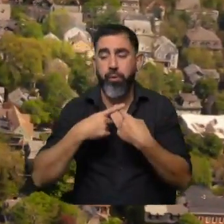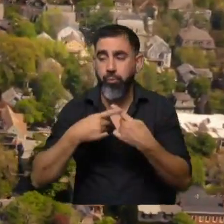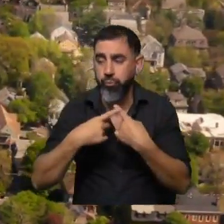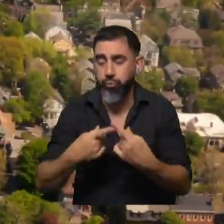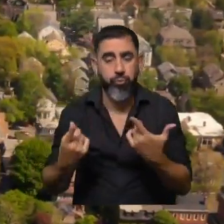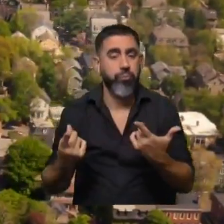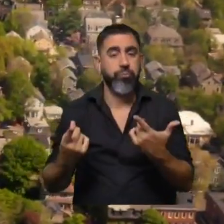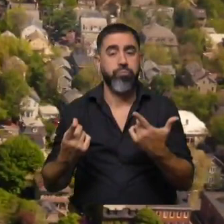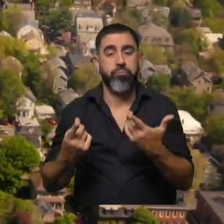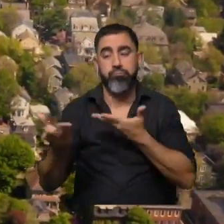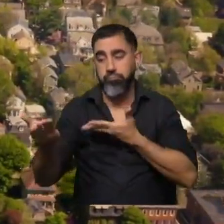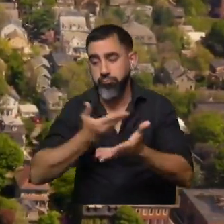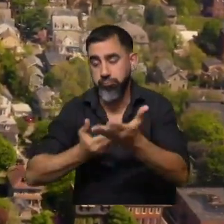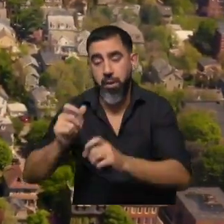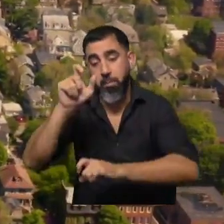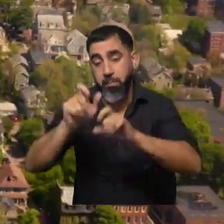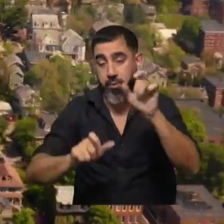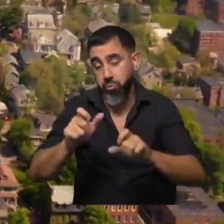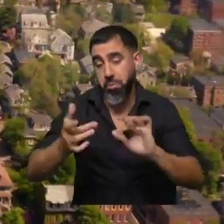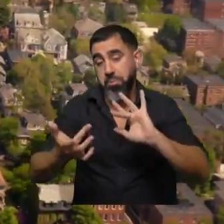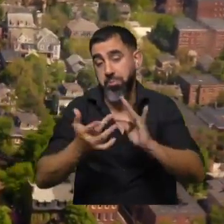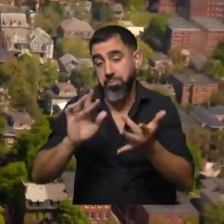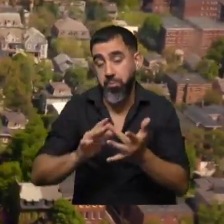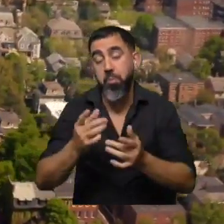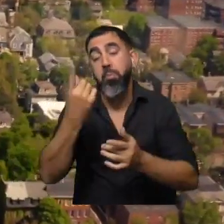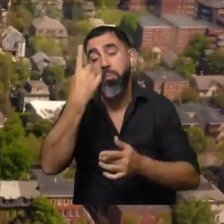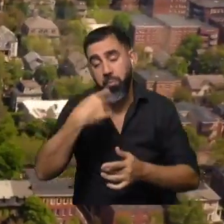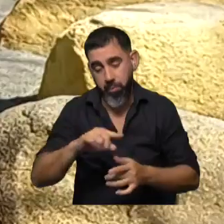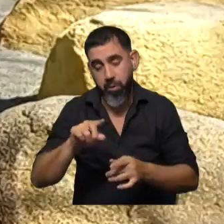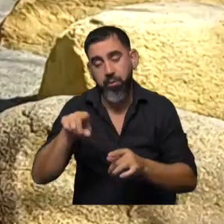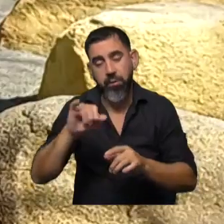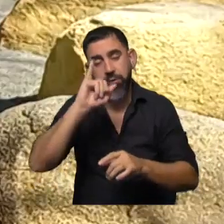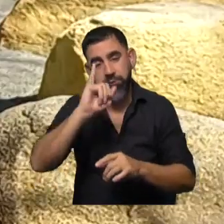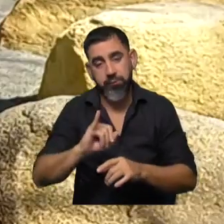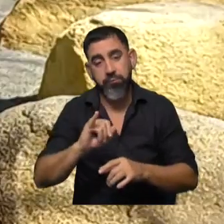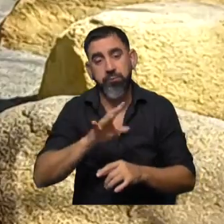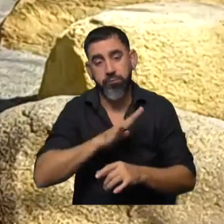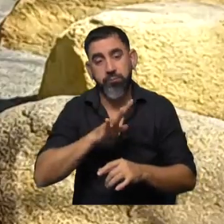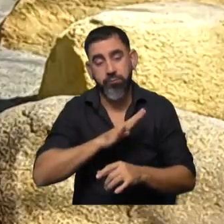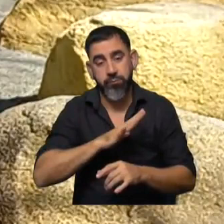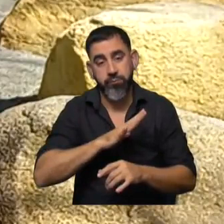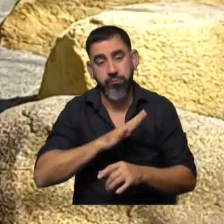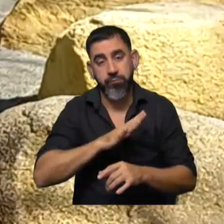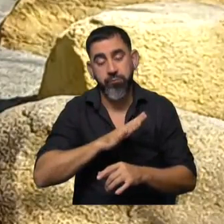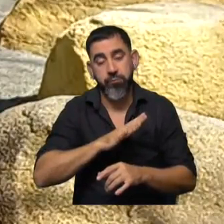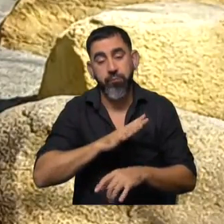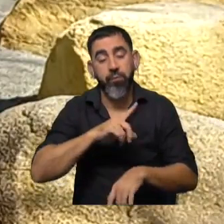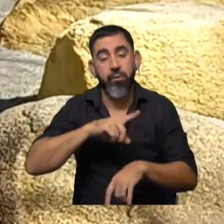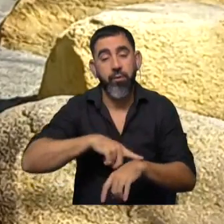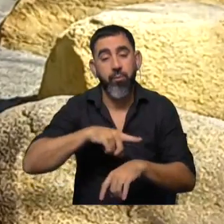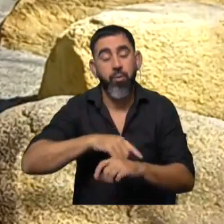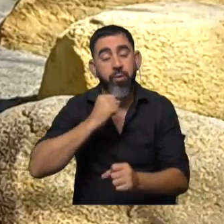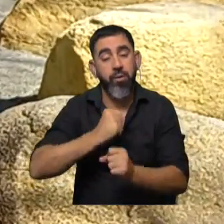discusiones o por interacciones con gente, pero igual, más allá de eso, me manejo para trabajar